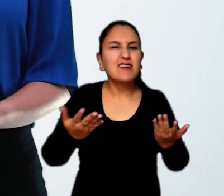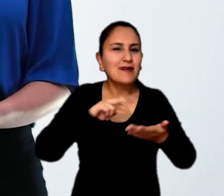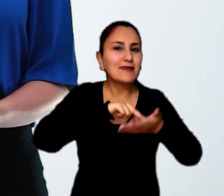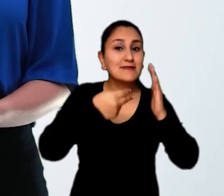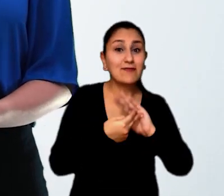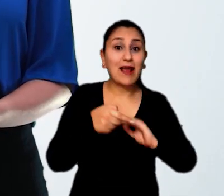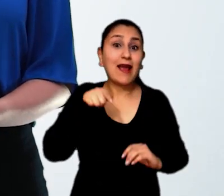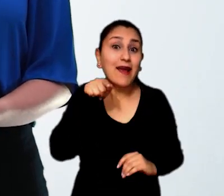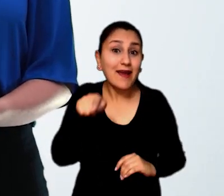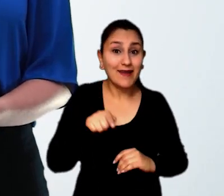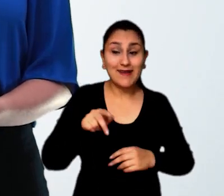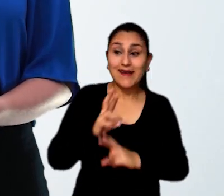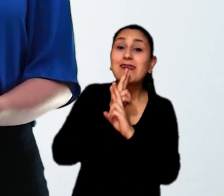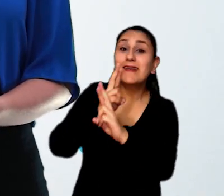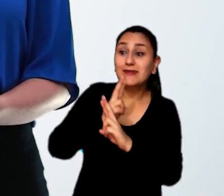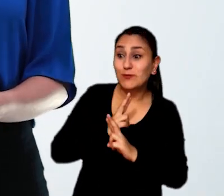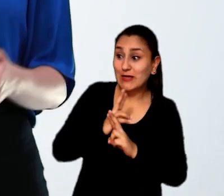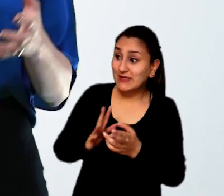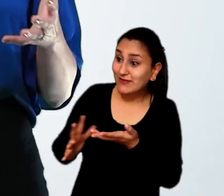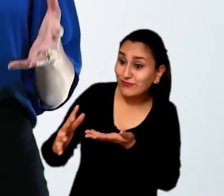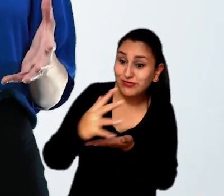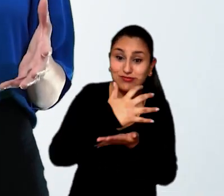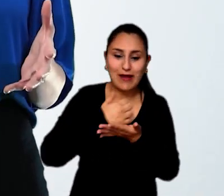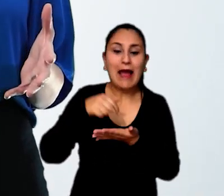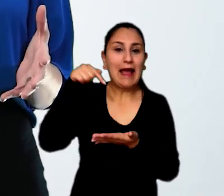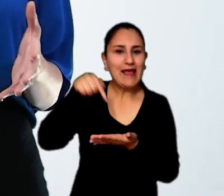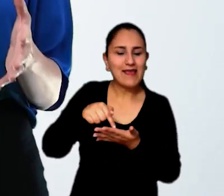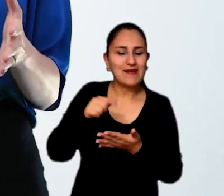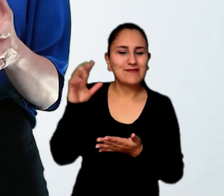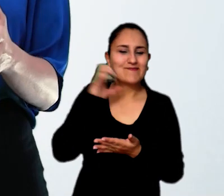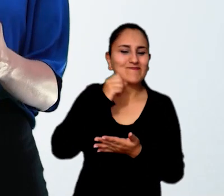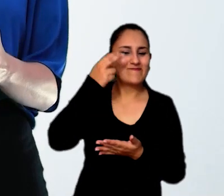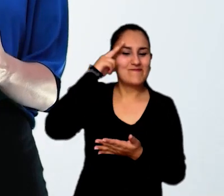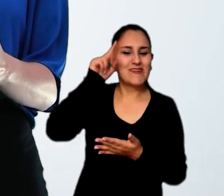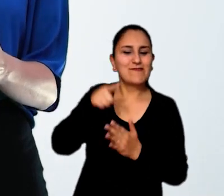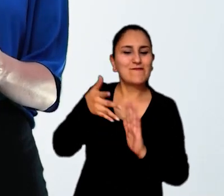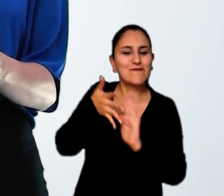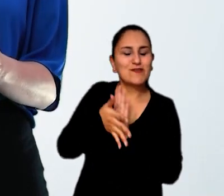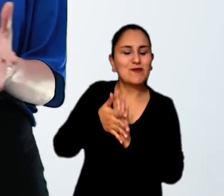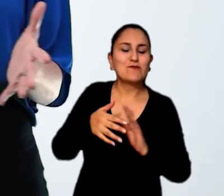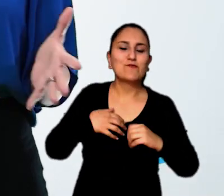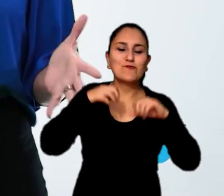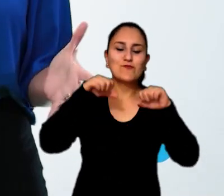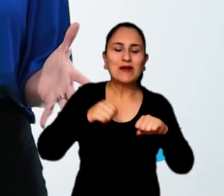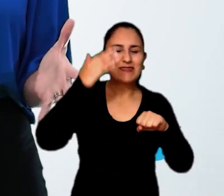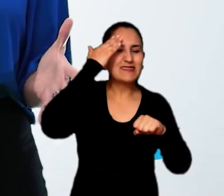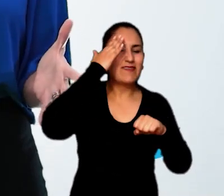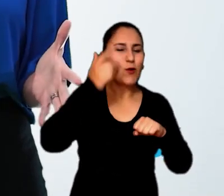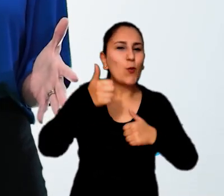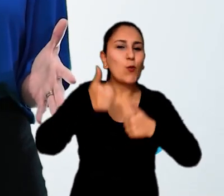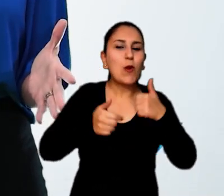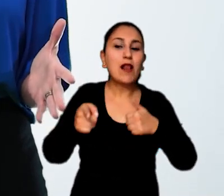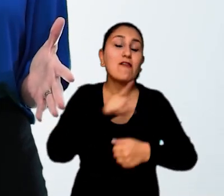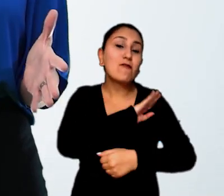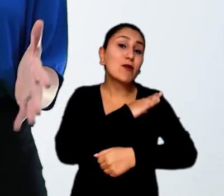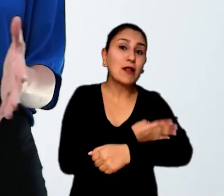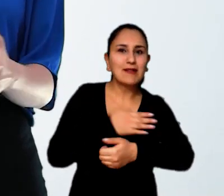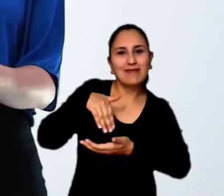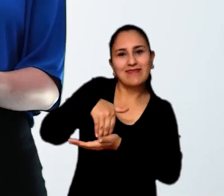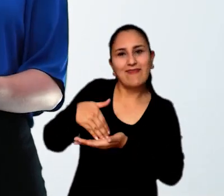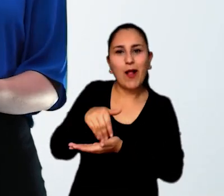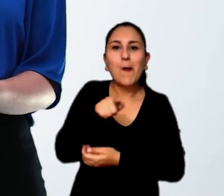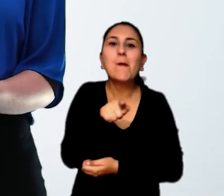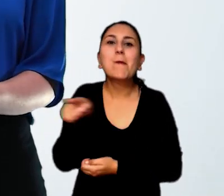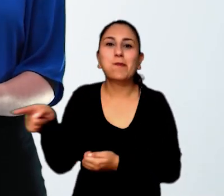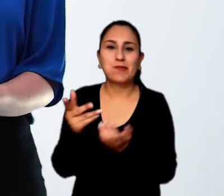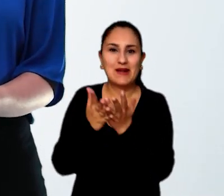a partir de las respuestas puede extraer información que le permite saber cuáles son las fortalezas o debilidades de los